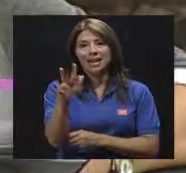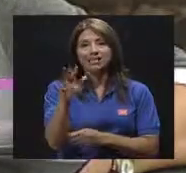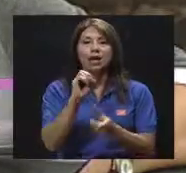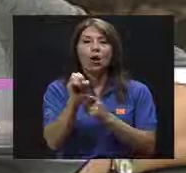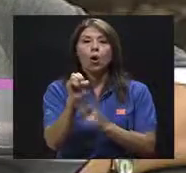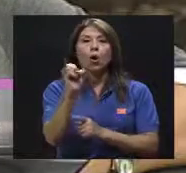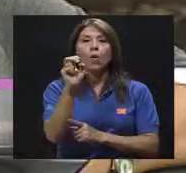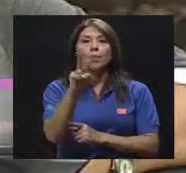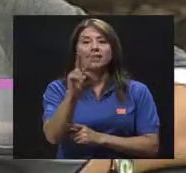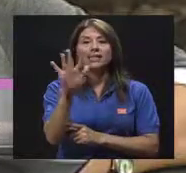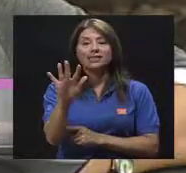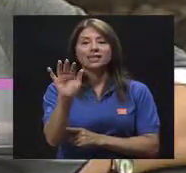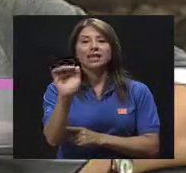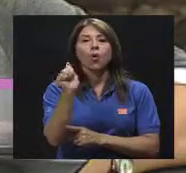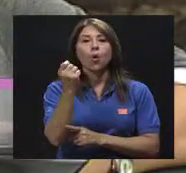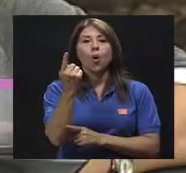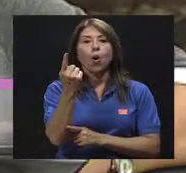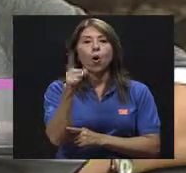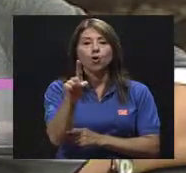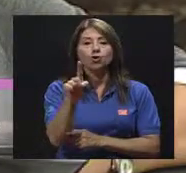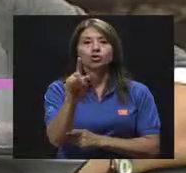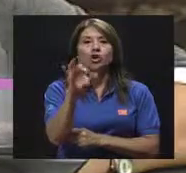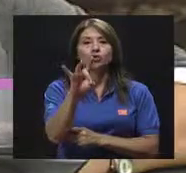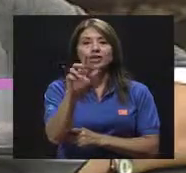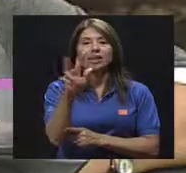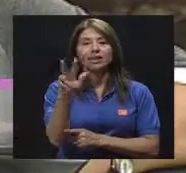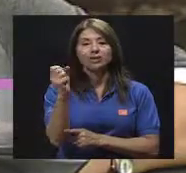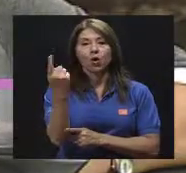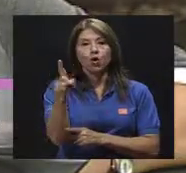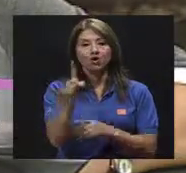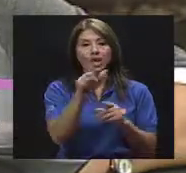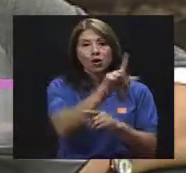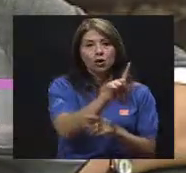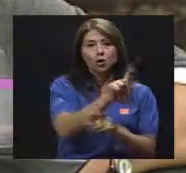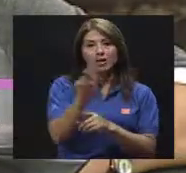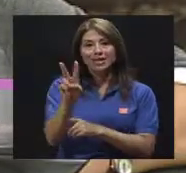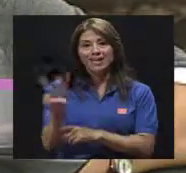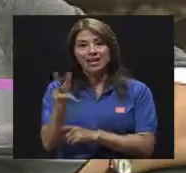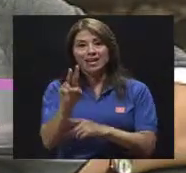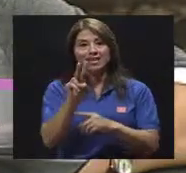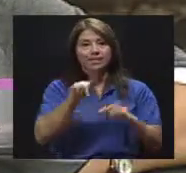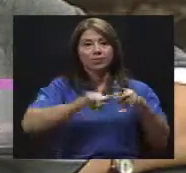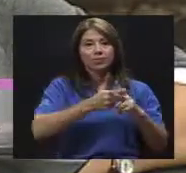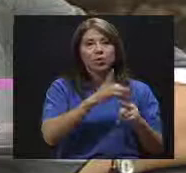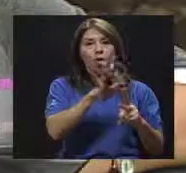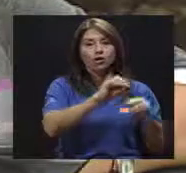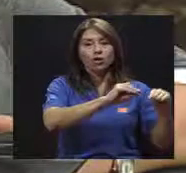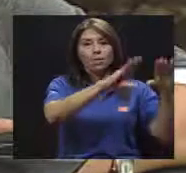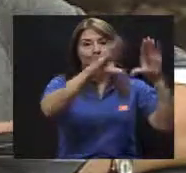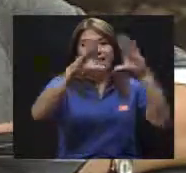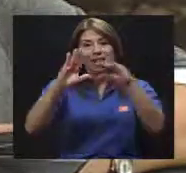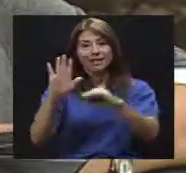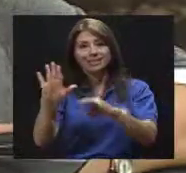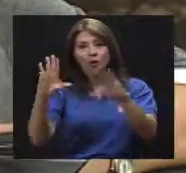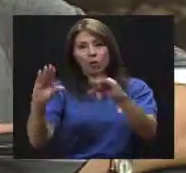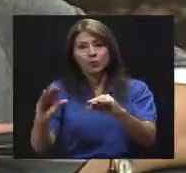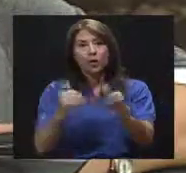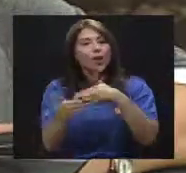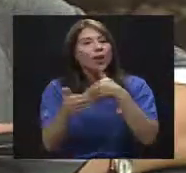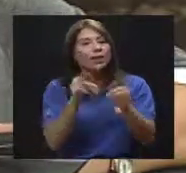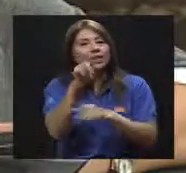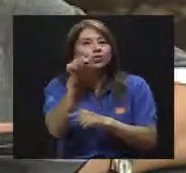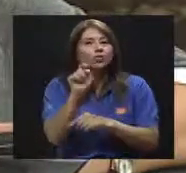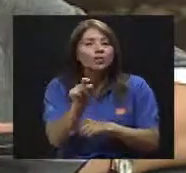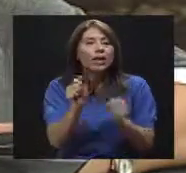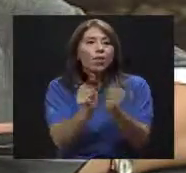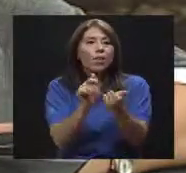2511-8313 o 2511-8311. De lunes a viernes, de 8 de la mañana a 5 de la tarde, y como les digo, cualquier consulta que tenga que ver con